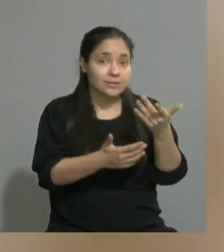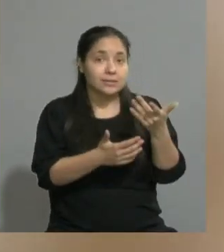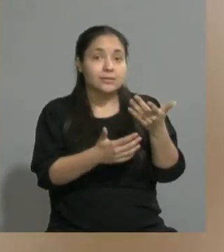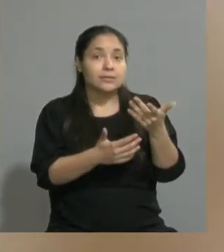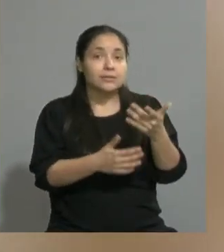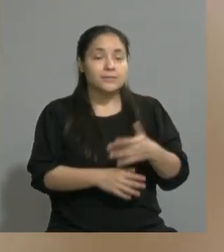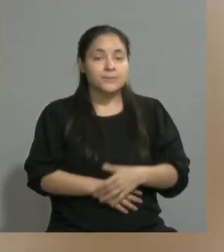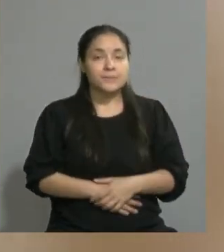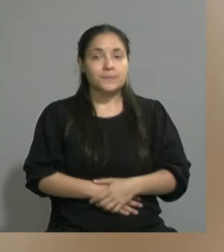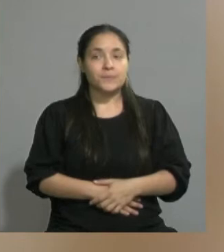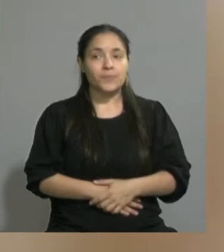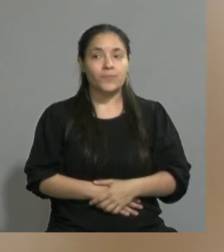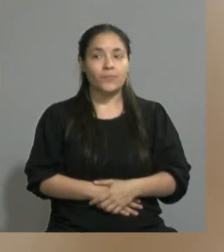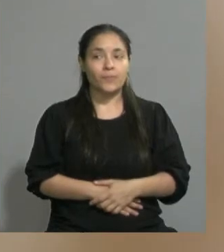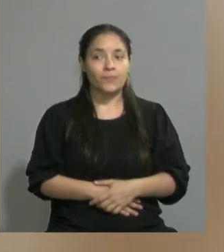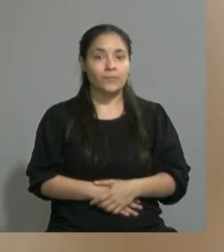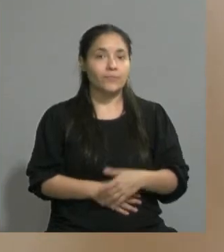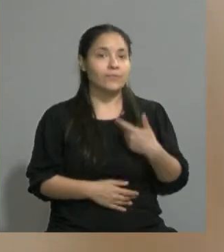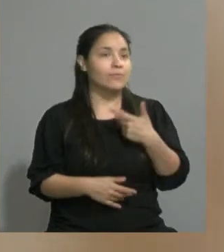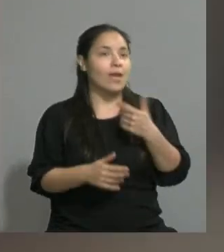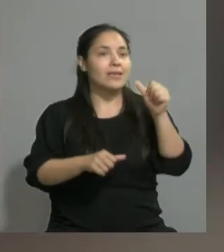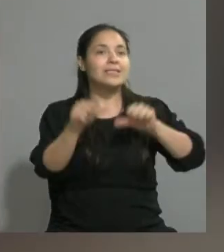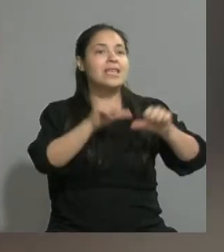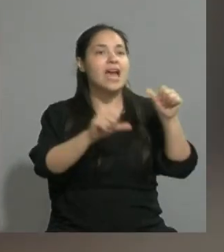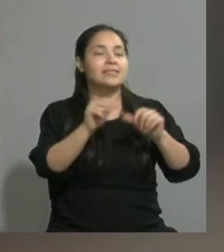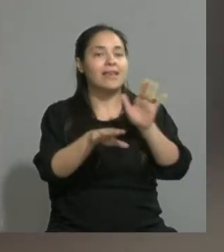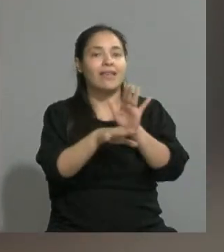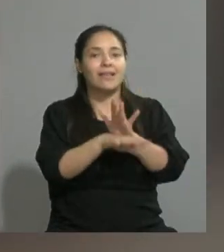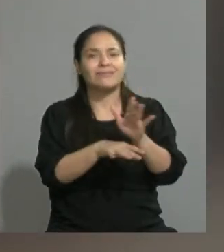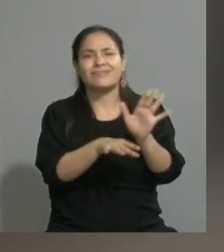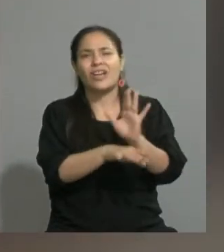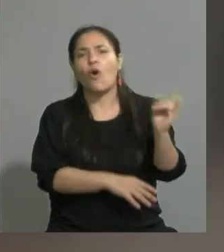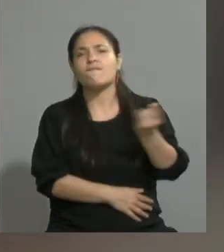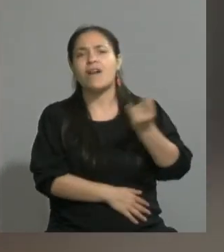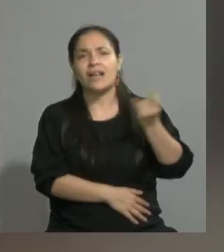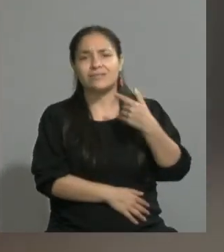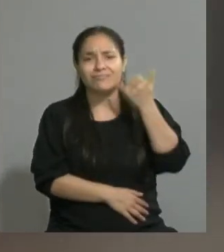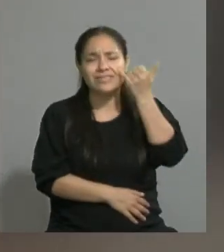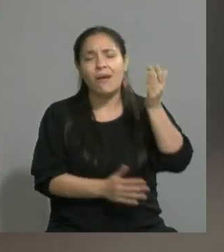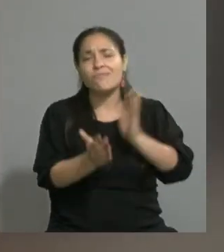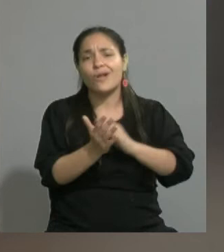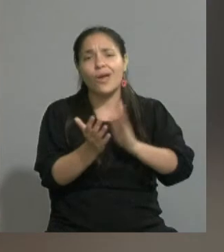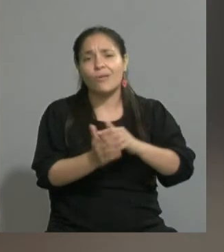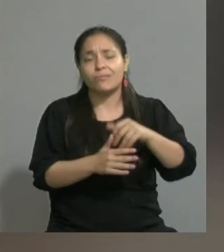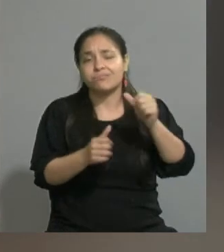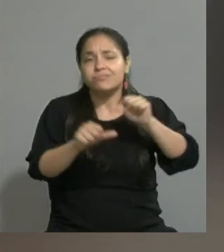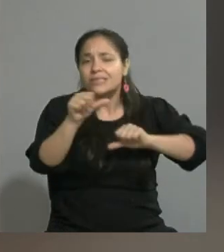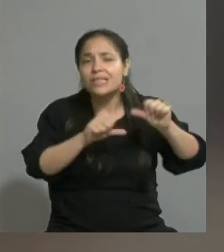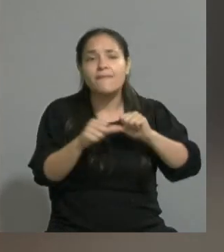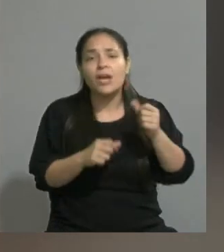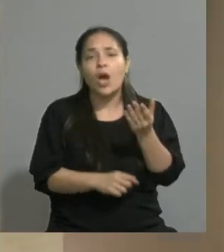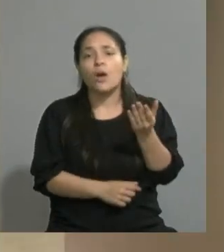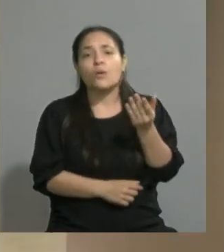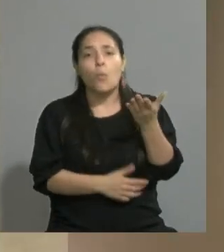pasando en nombre de la ciencia es una falsedad. Está demostrado científicamente que